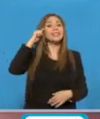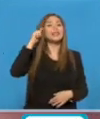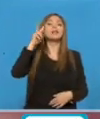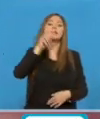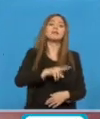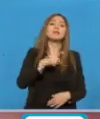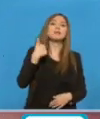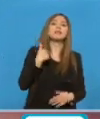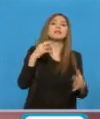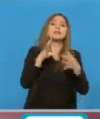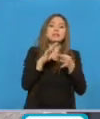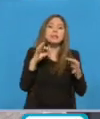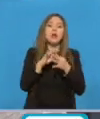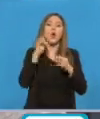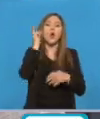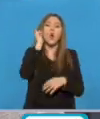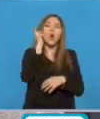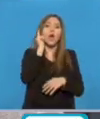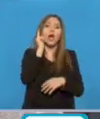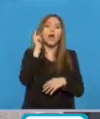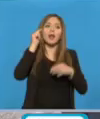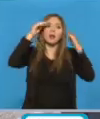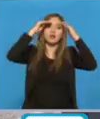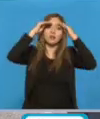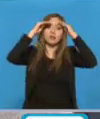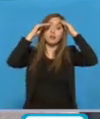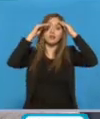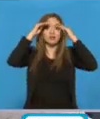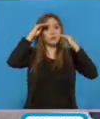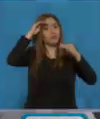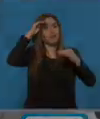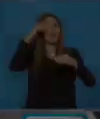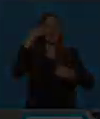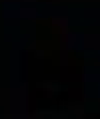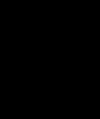a medias, Muy bien. pero espero que ahora sí me alcance para subirme la otra. Muchas gracias.